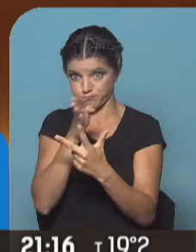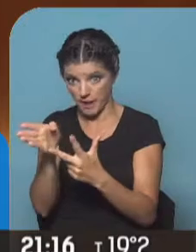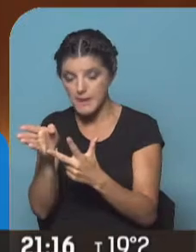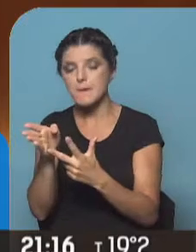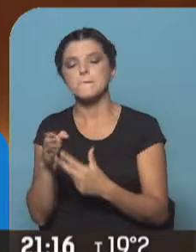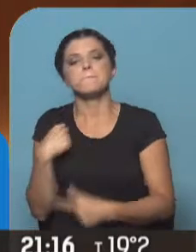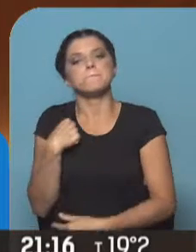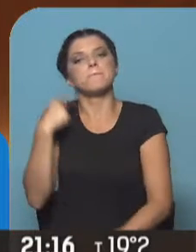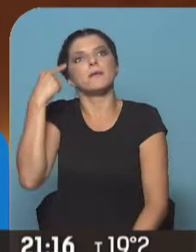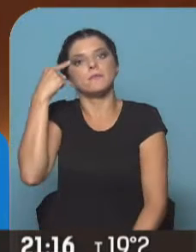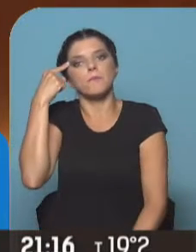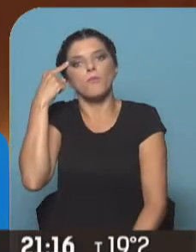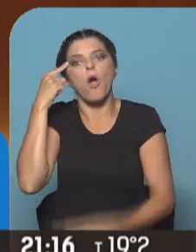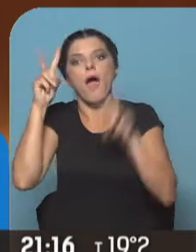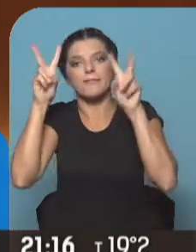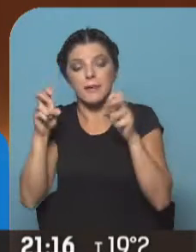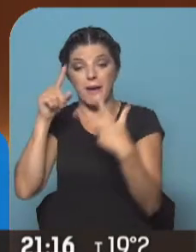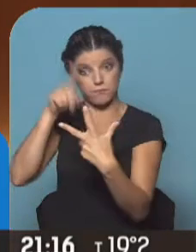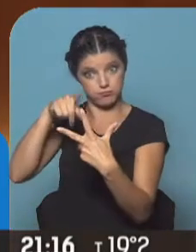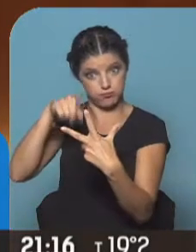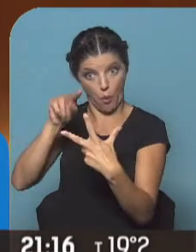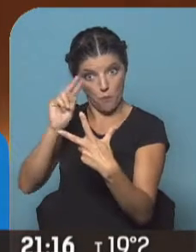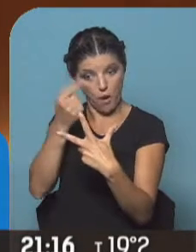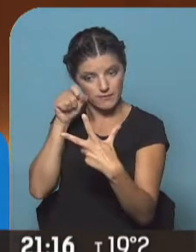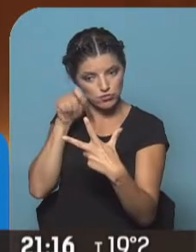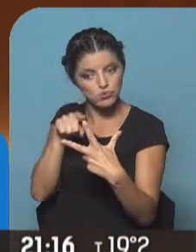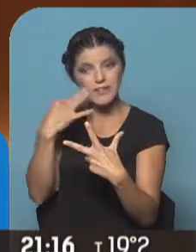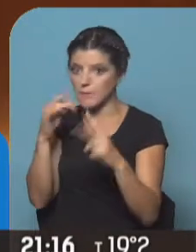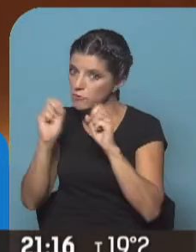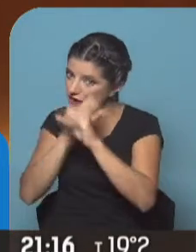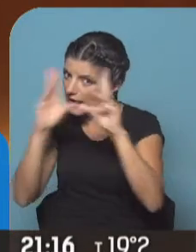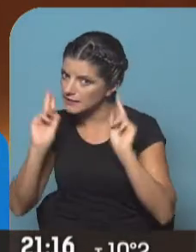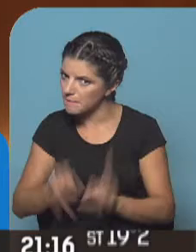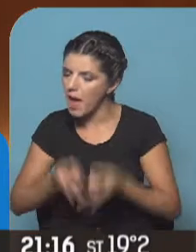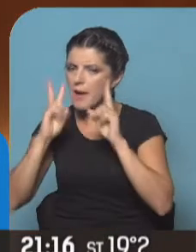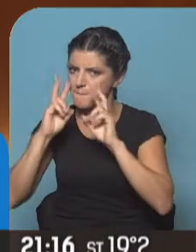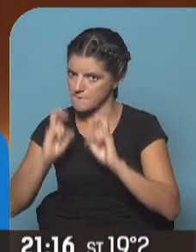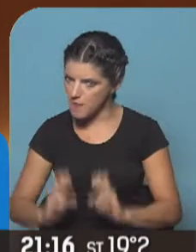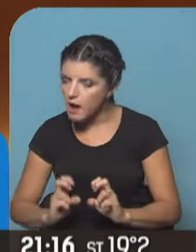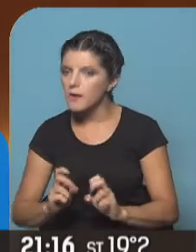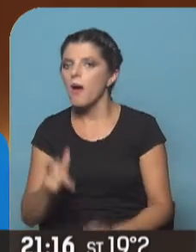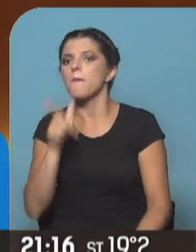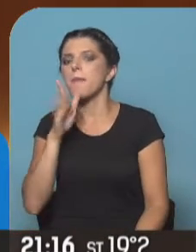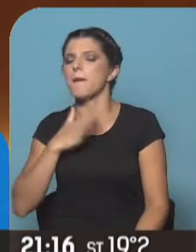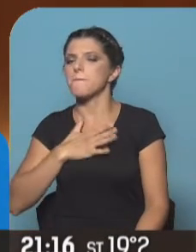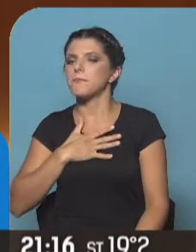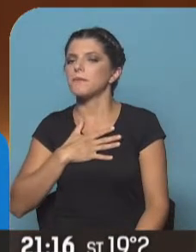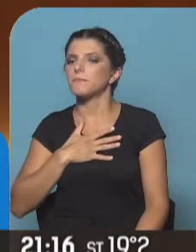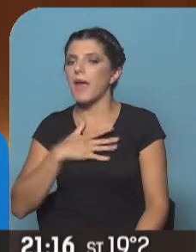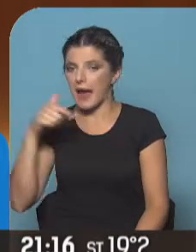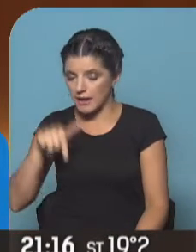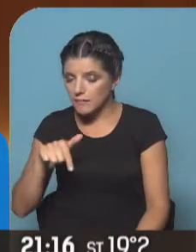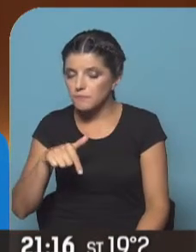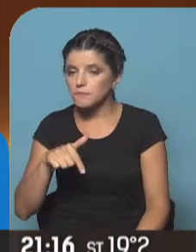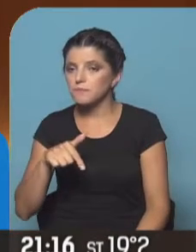no saldar el tema del asesinato de Nisman. Yo no coincido con que haya habido impunidad. Yo creo que hemos determinado los